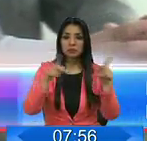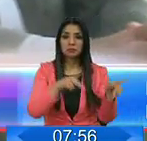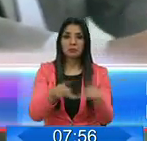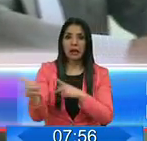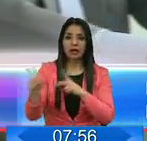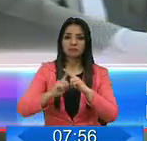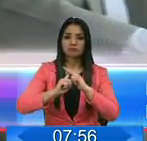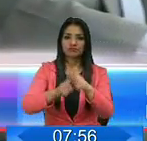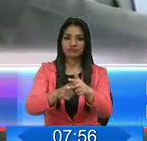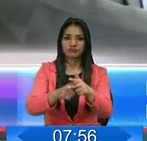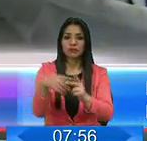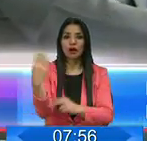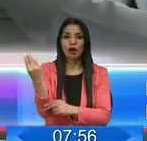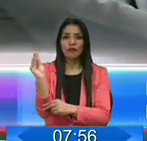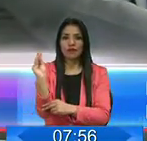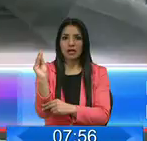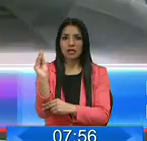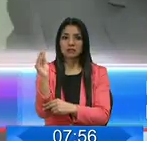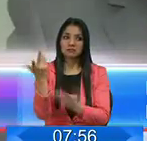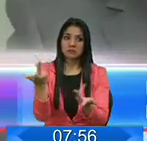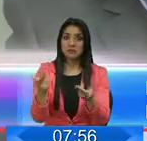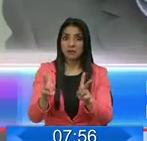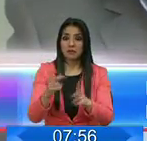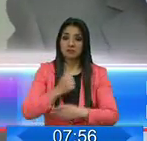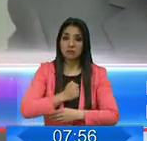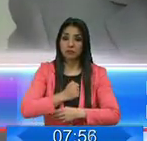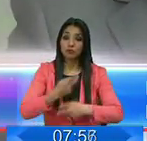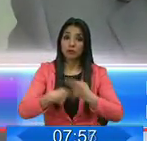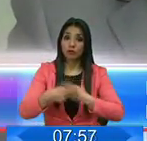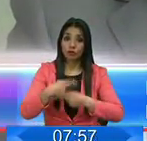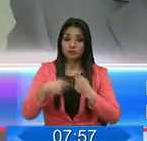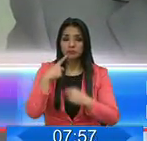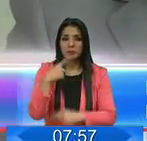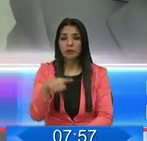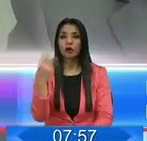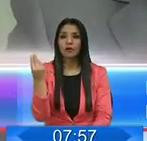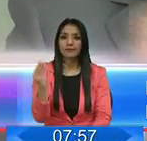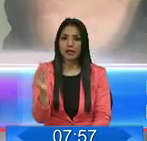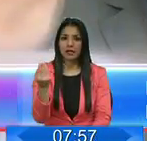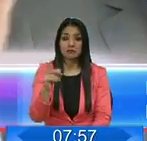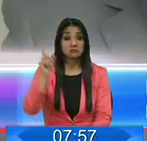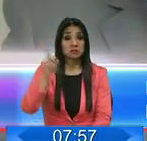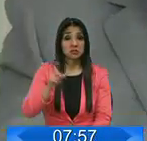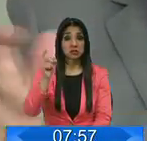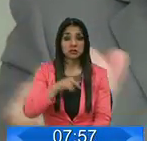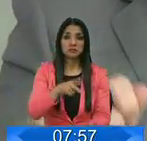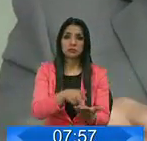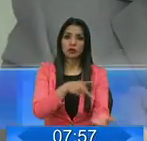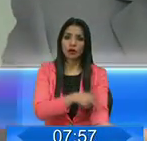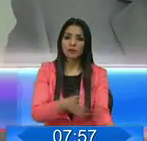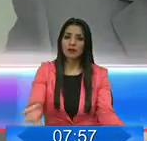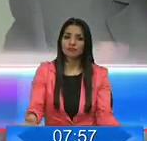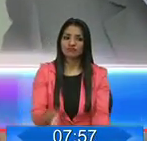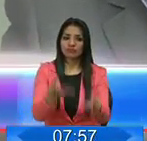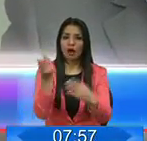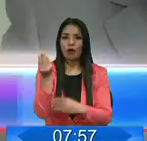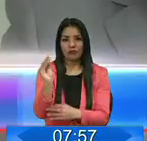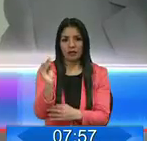créditos a los jóvenes que busquen emprender. A los jóvenes, a través de los programas de Impulso Joven, que